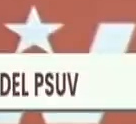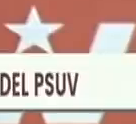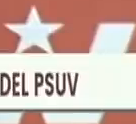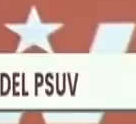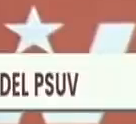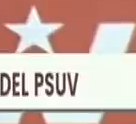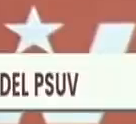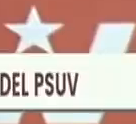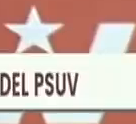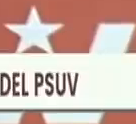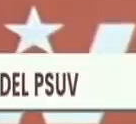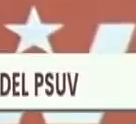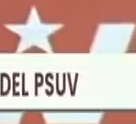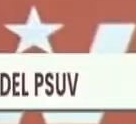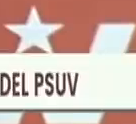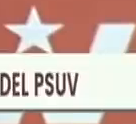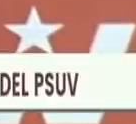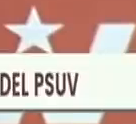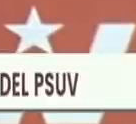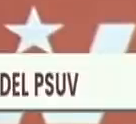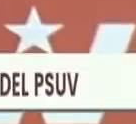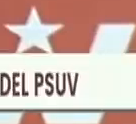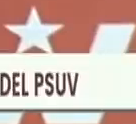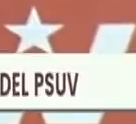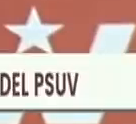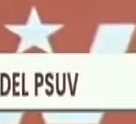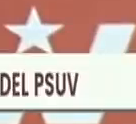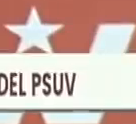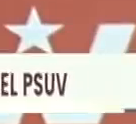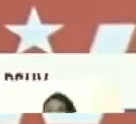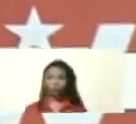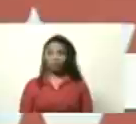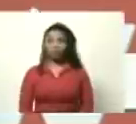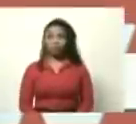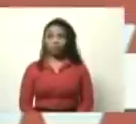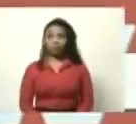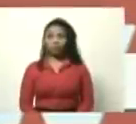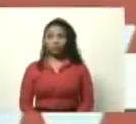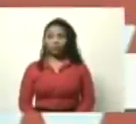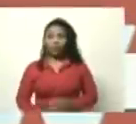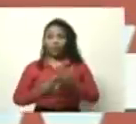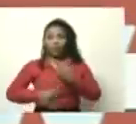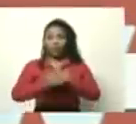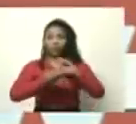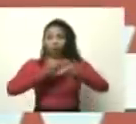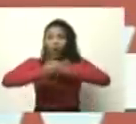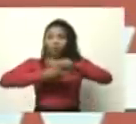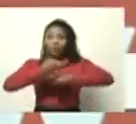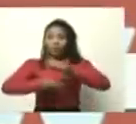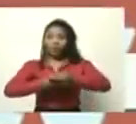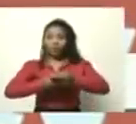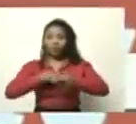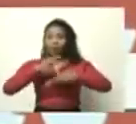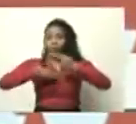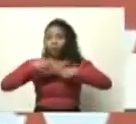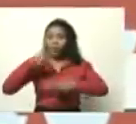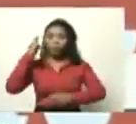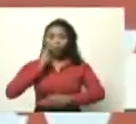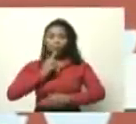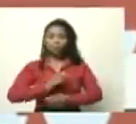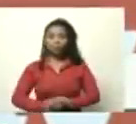4 años para el trabajo, 4 años para seguir avanzando la consolidación de la revolución